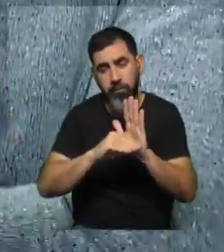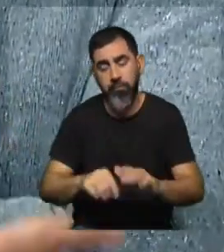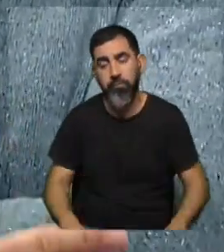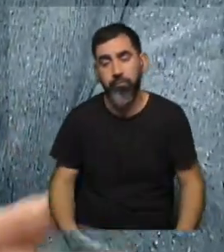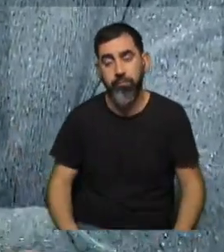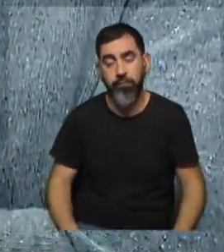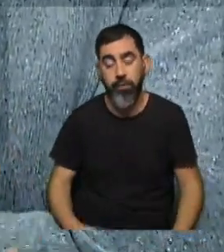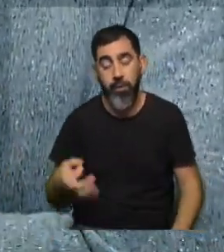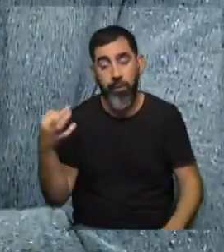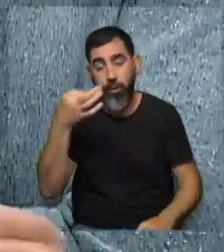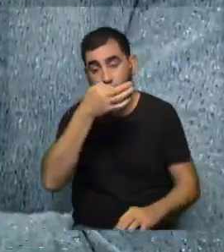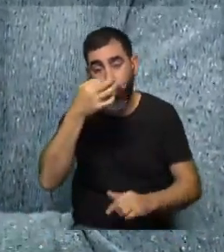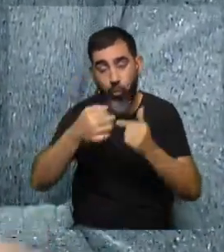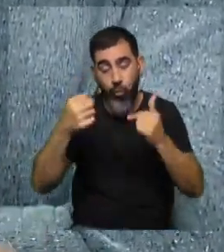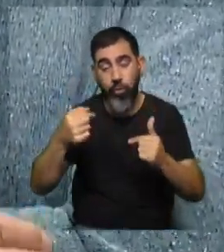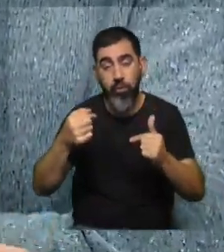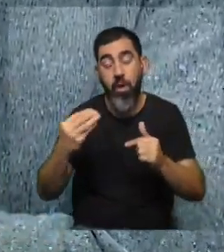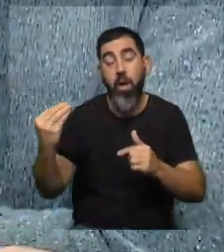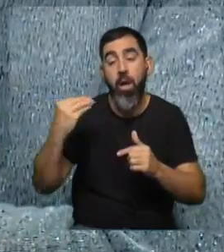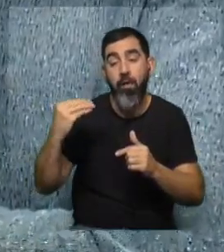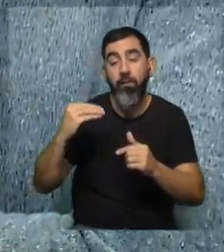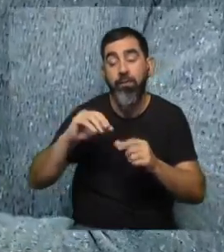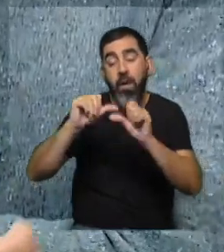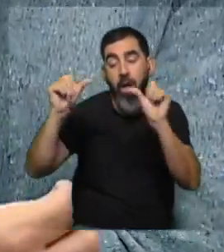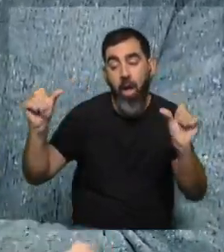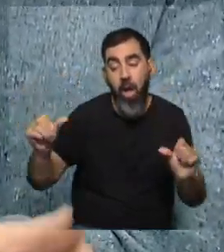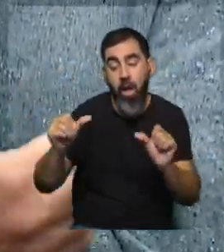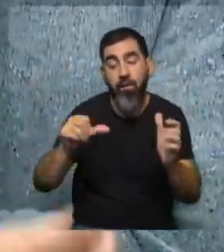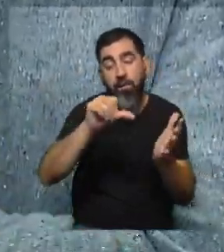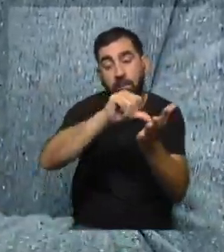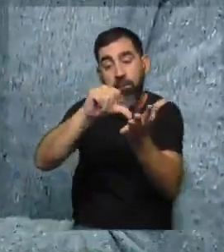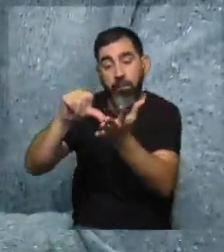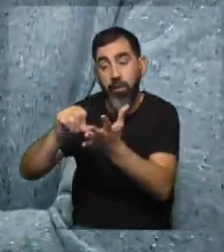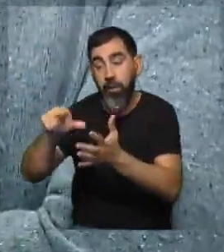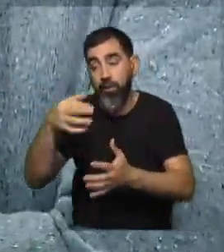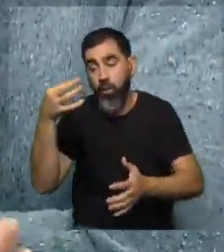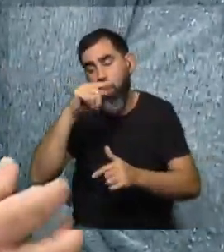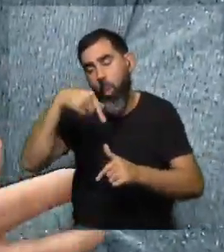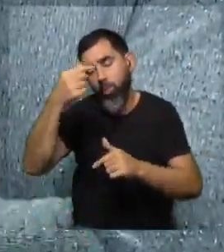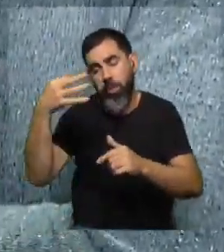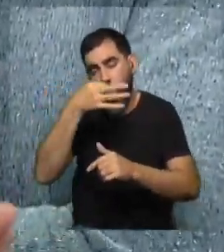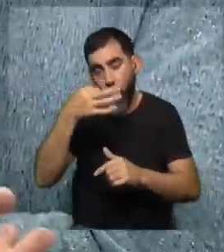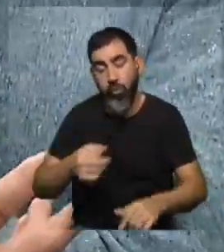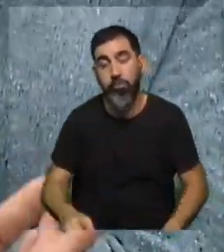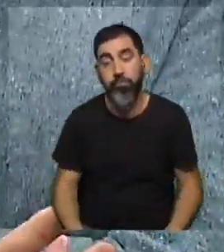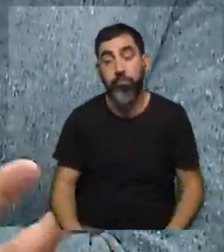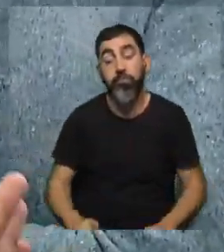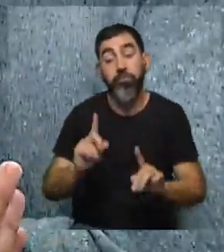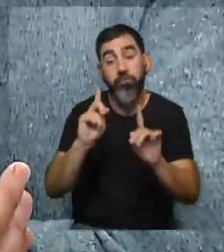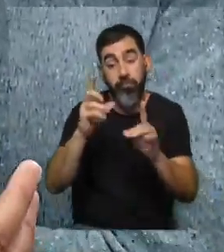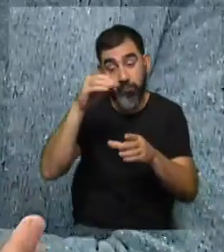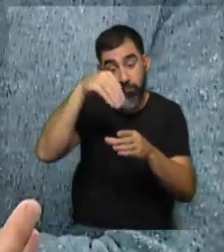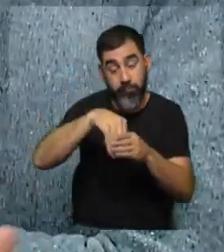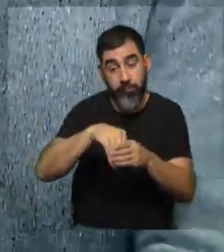opioides y drogas sintéticas que nos van notificando los movimientos en relación a esta sustancia y a otras pero a su vez a nivel interno